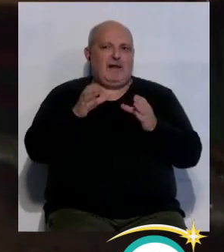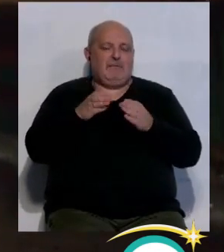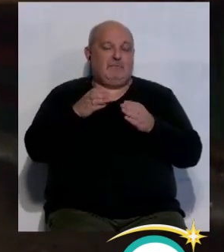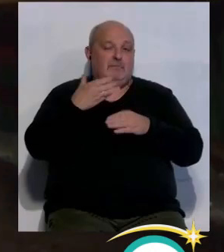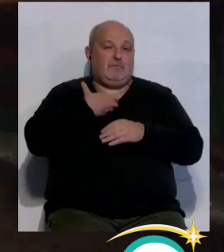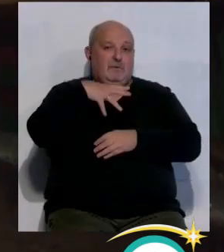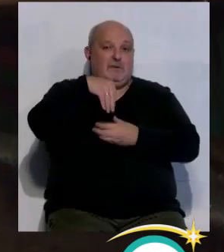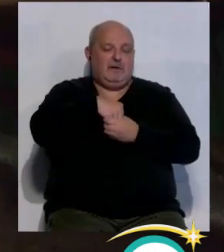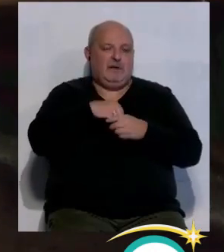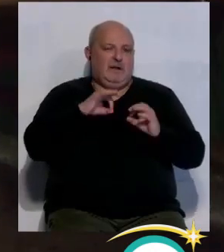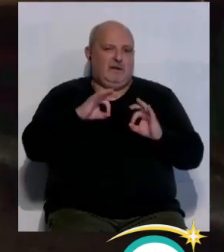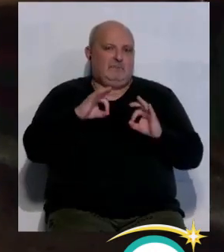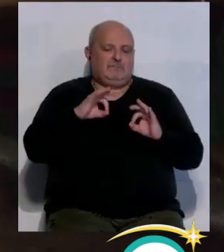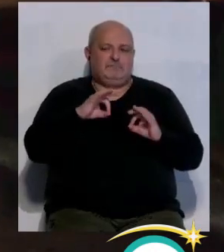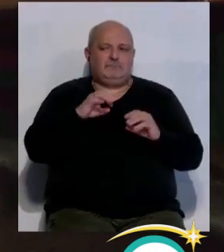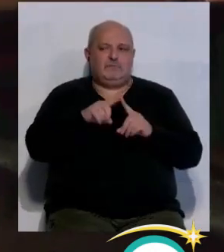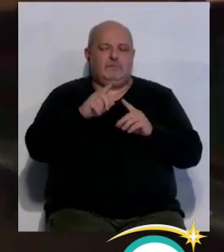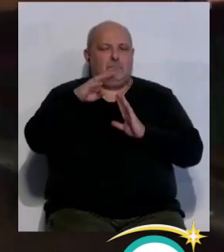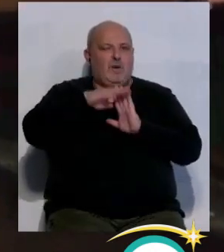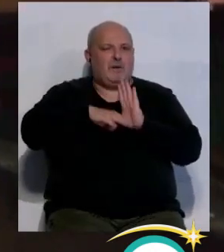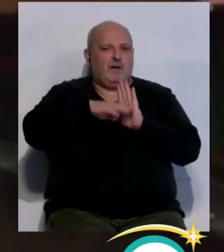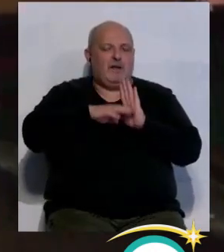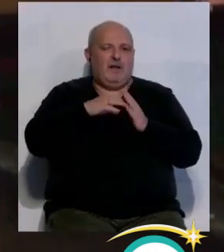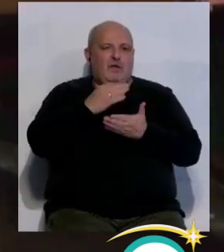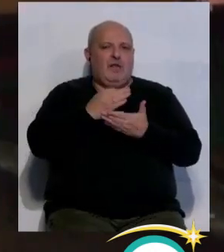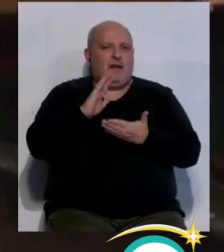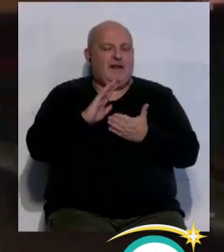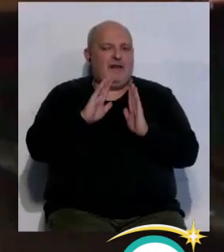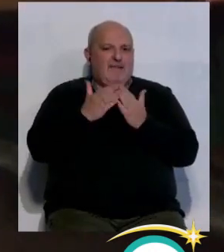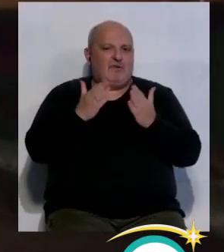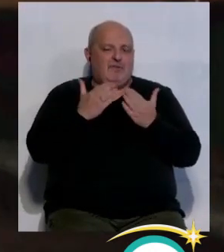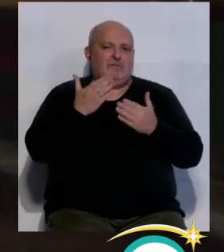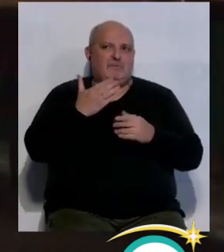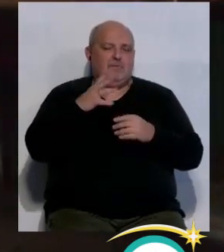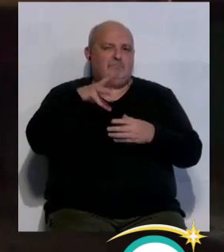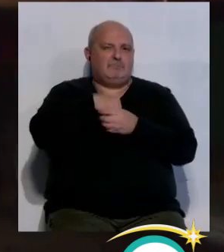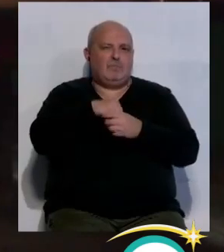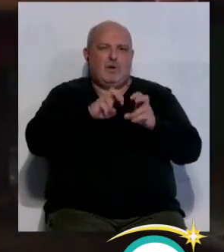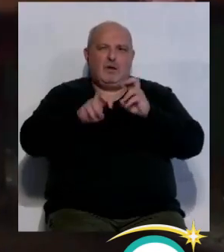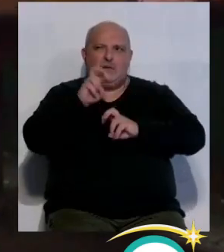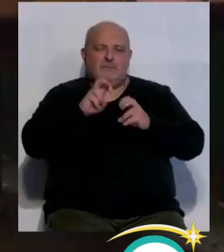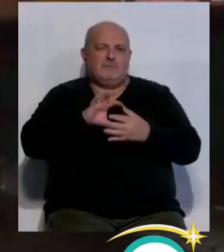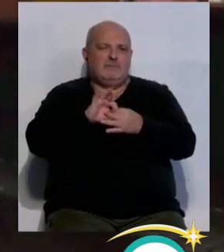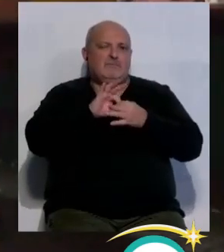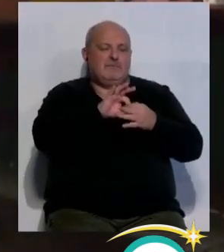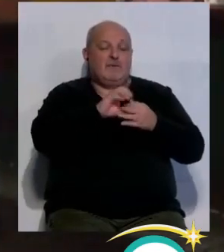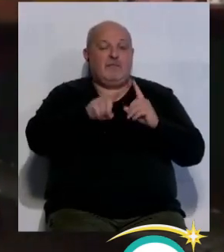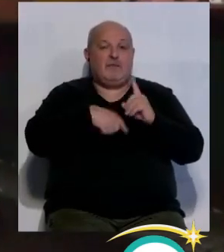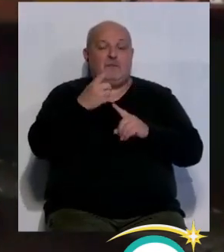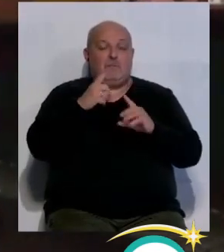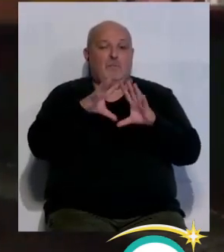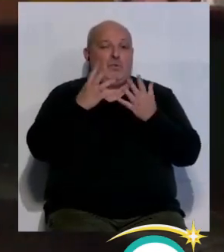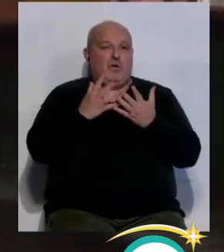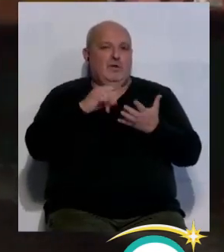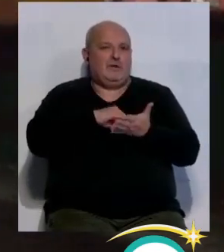gobierno, como saben, bueno, pues tenemos el programa Una Ciudad de Libros y nos encajaba o nos hilaba muy bien. Y luego, ante un mundo